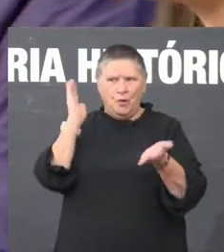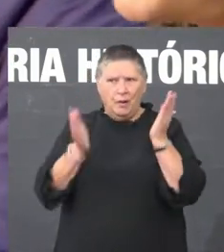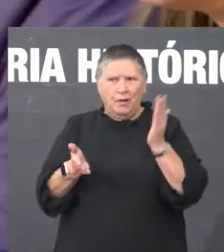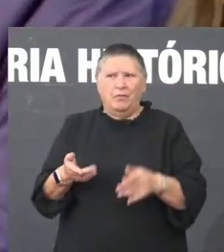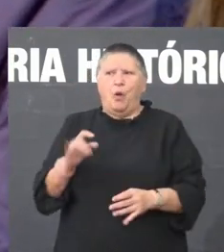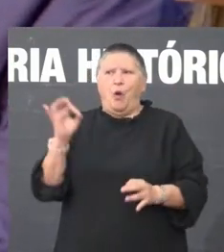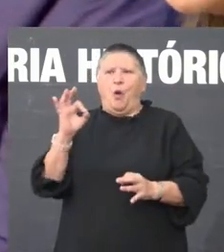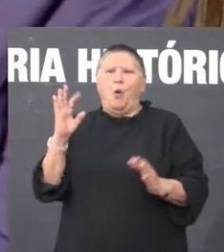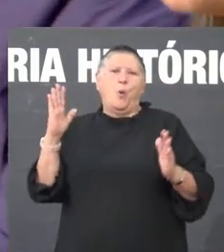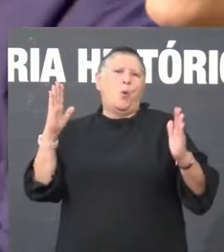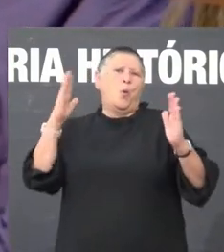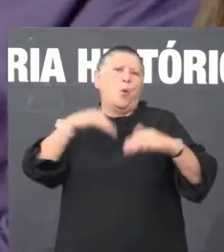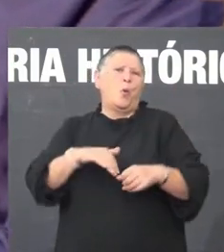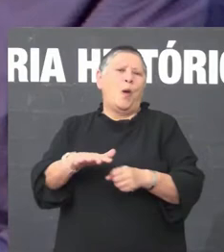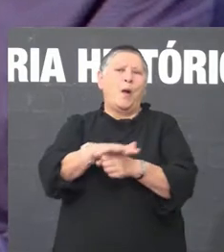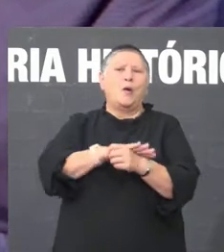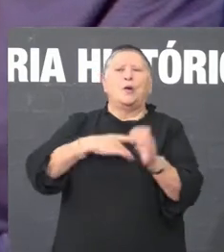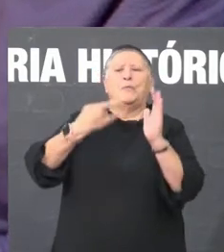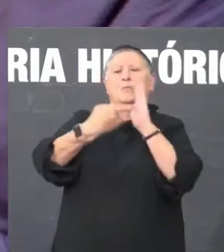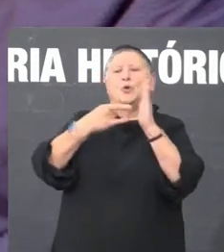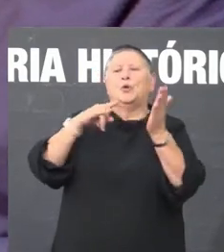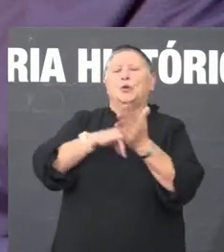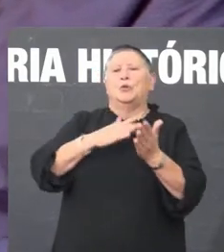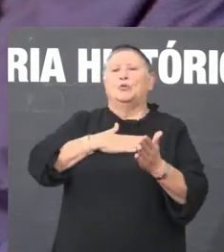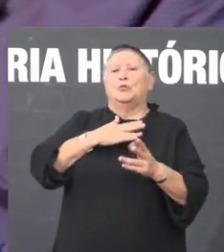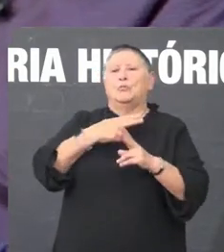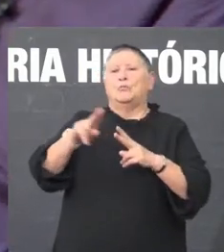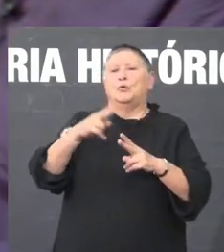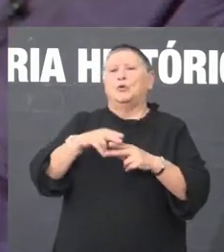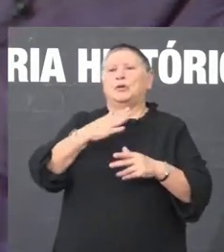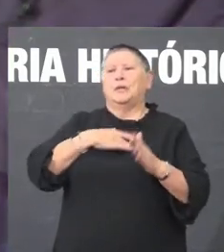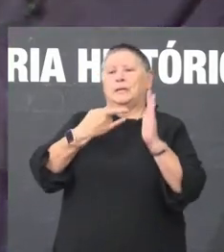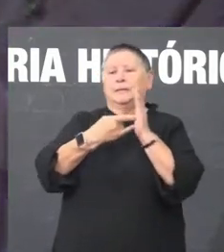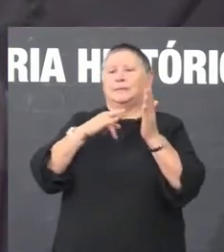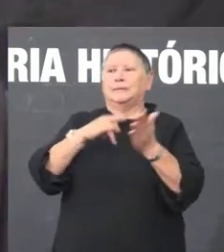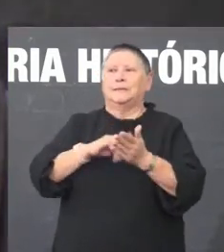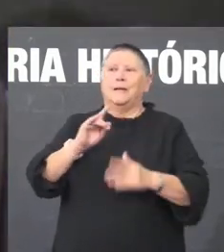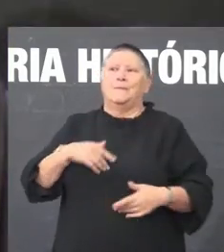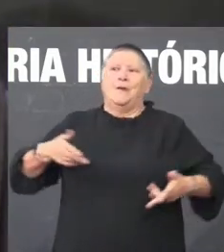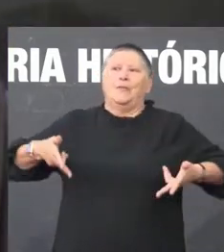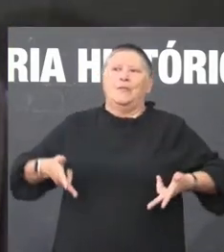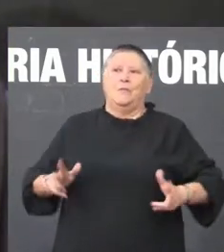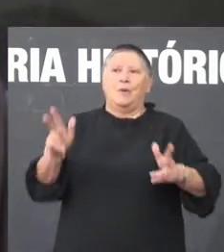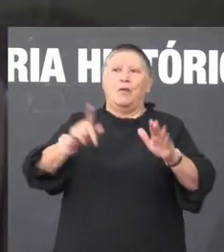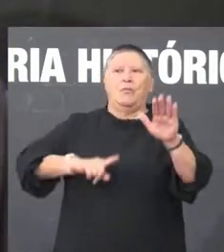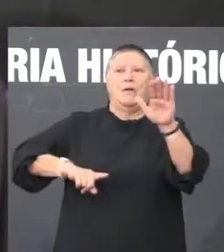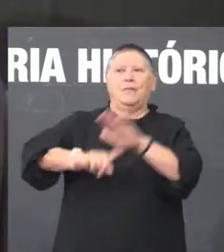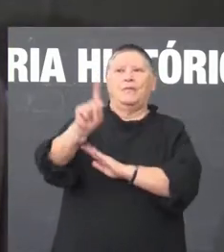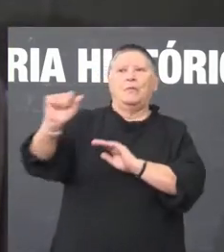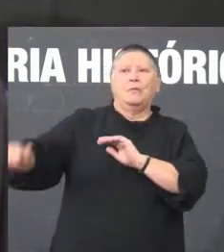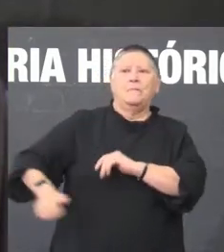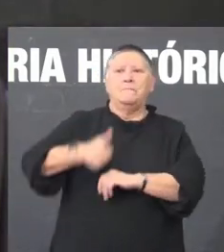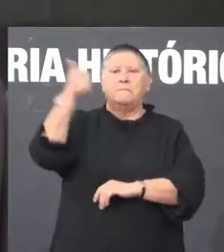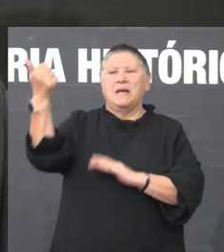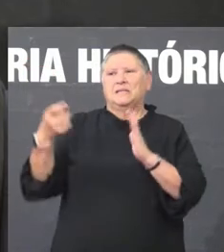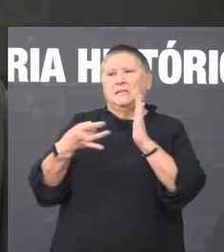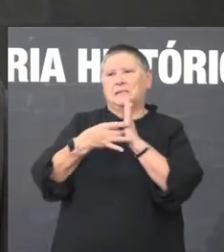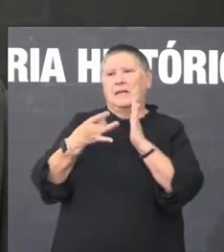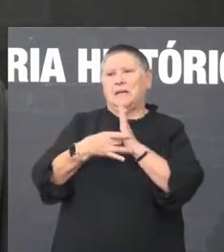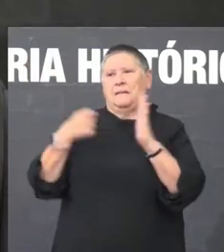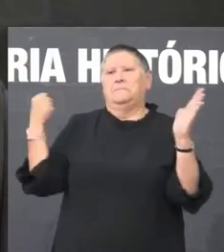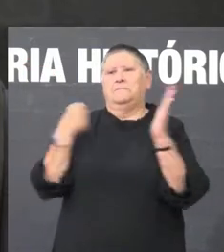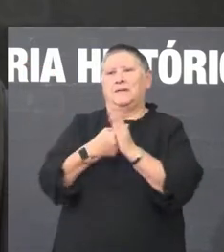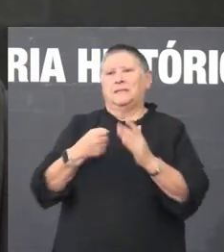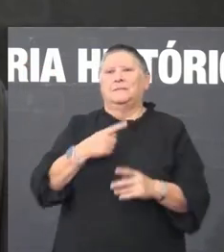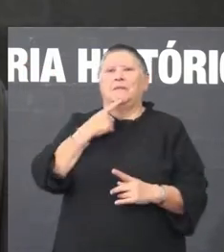hai espazo para o proxecto político que representamos nun sistema democrático avanzado e da máxima calidade. Manda chomer na